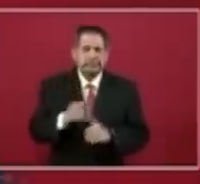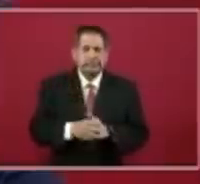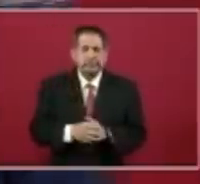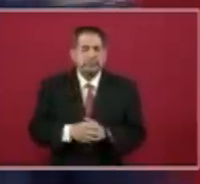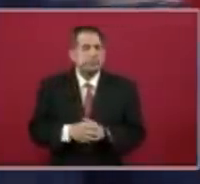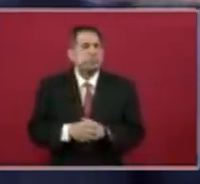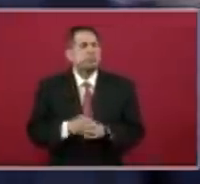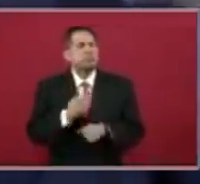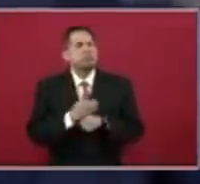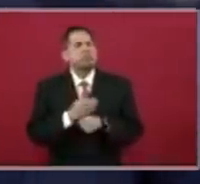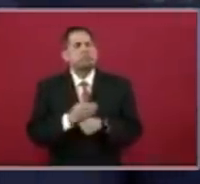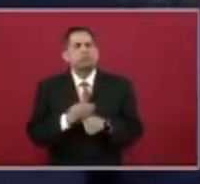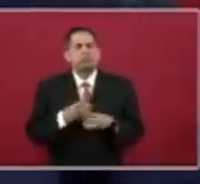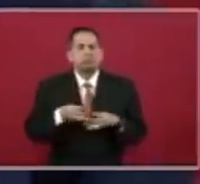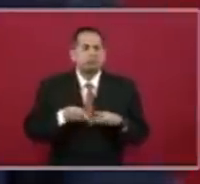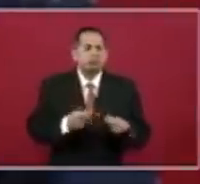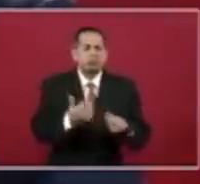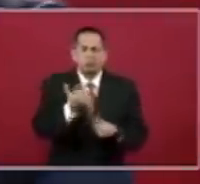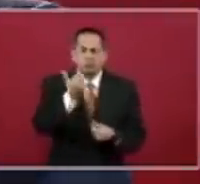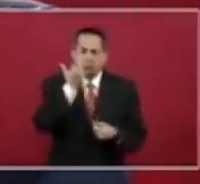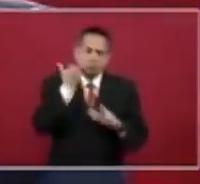consumen